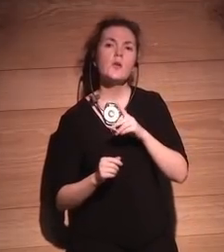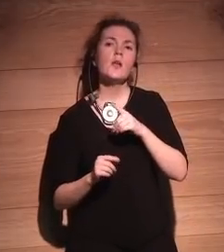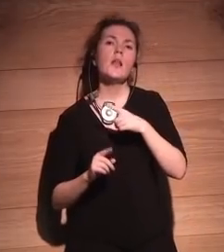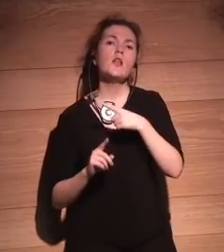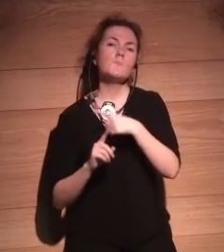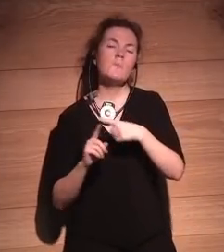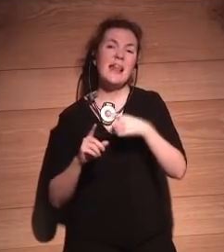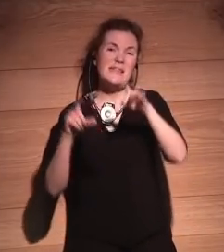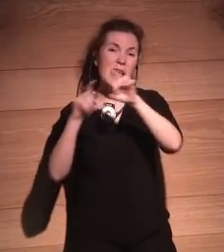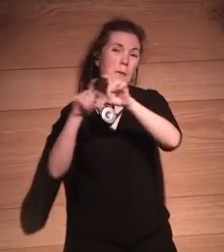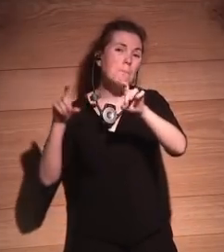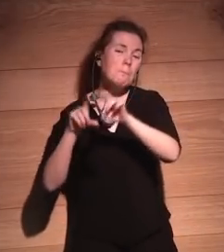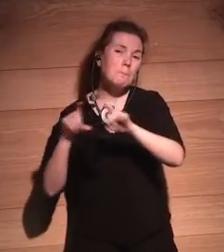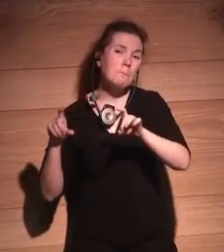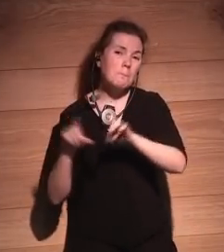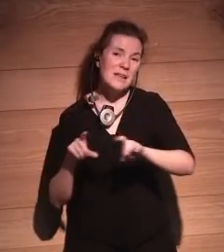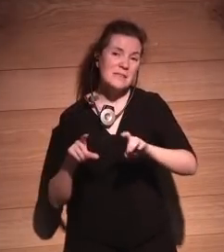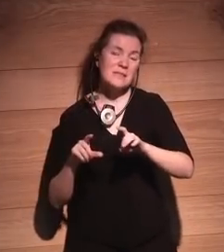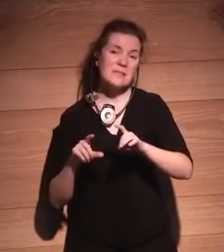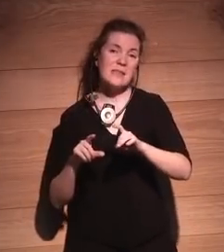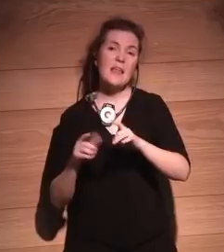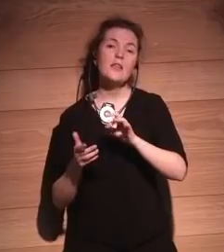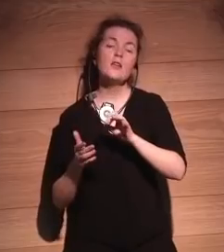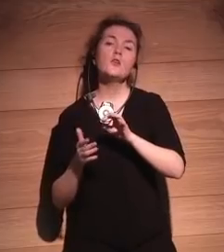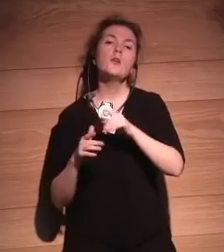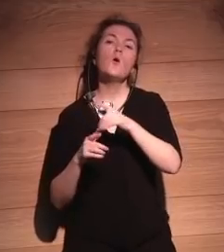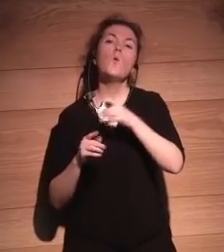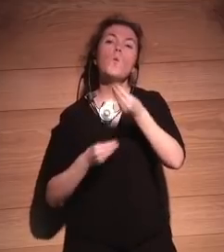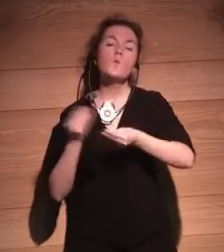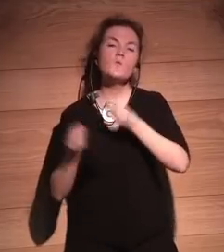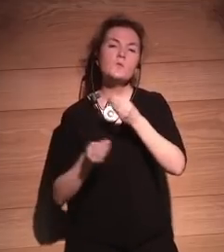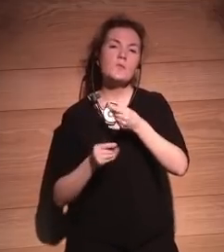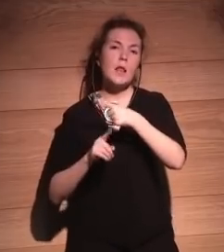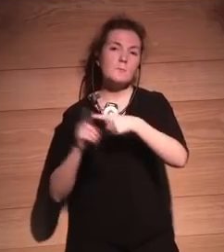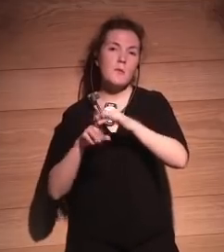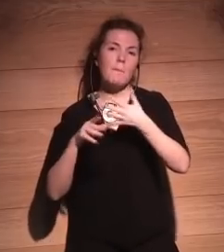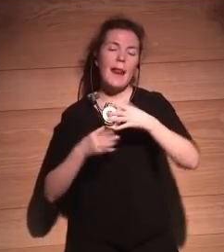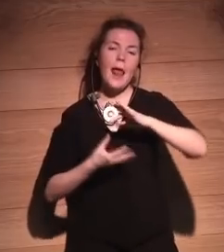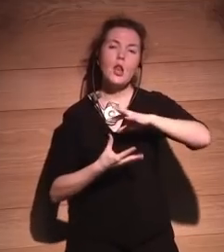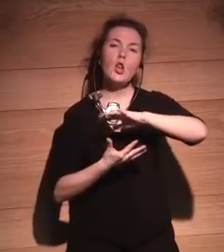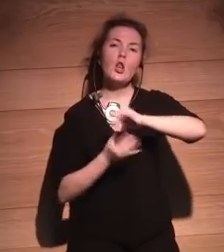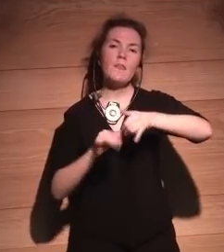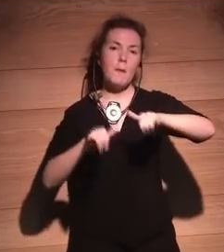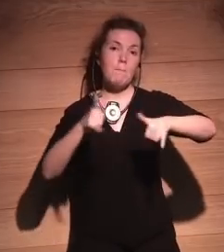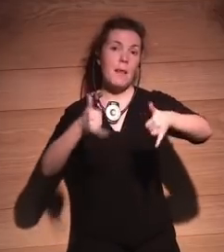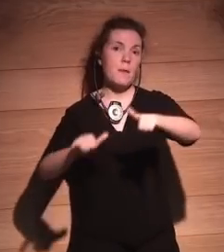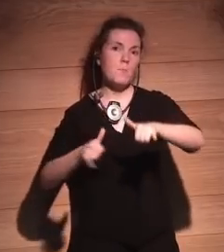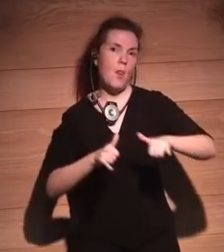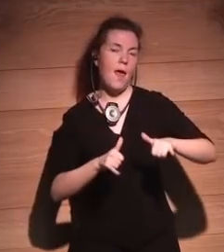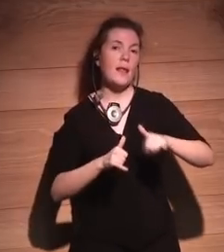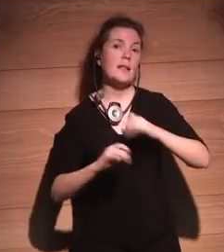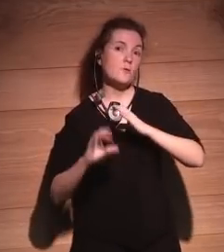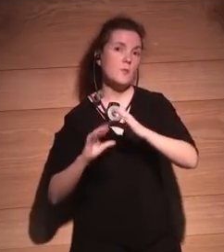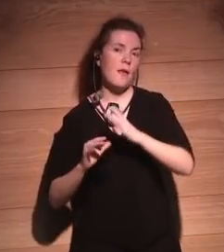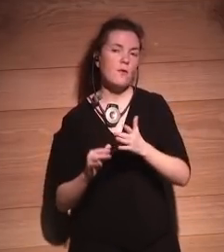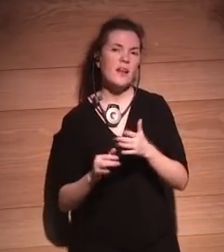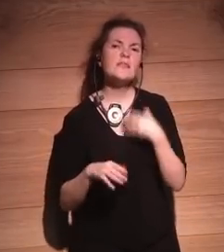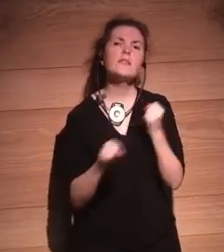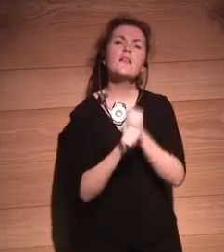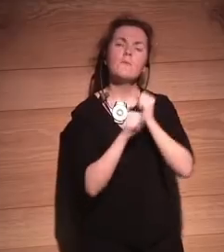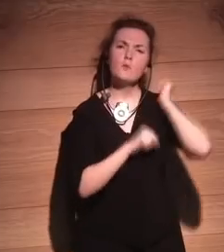comunicación, las empresas de relaciones públicas utilizan los medios para manipular las noticias y las comunicaciones. Este trabajo